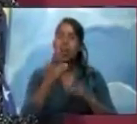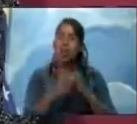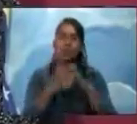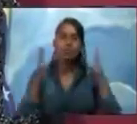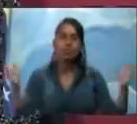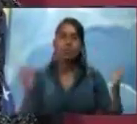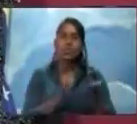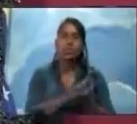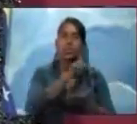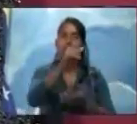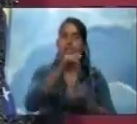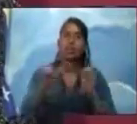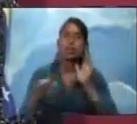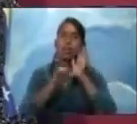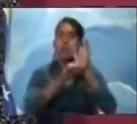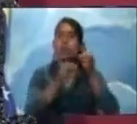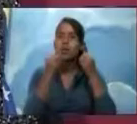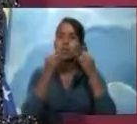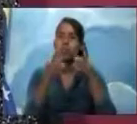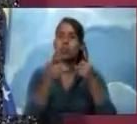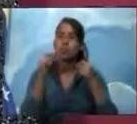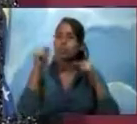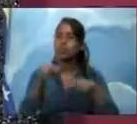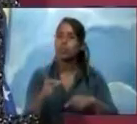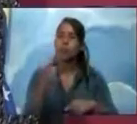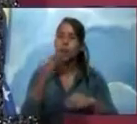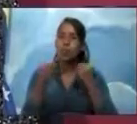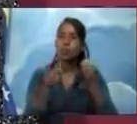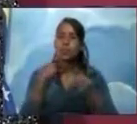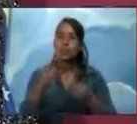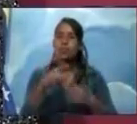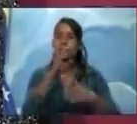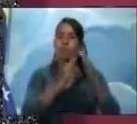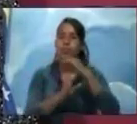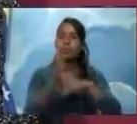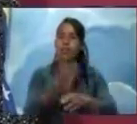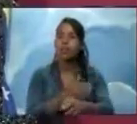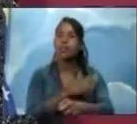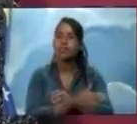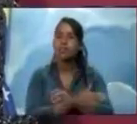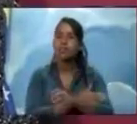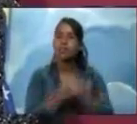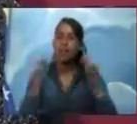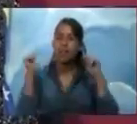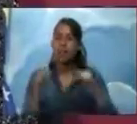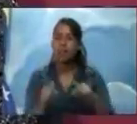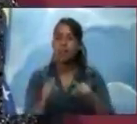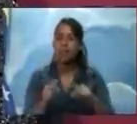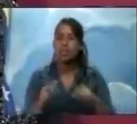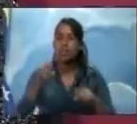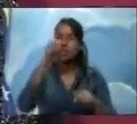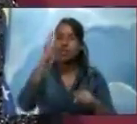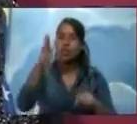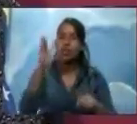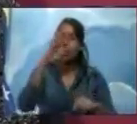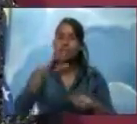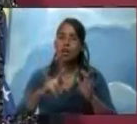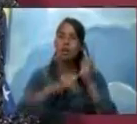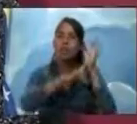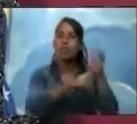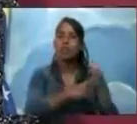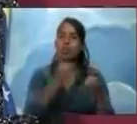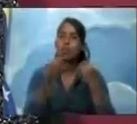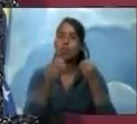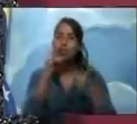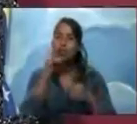ser una imagen muy enhiesta, como dice en los capítulos anteriores, acá Dios está mostrando cómo Él